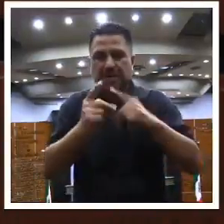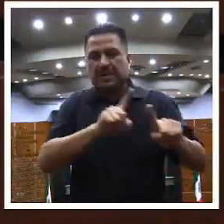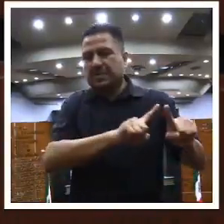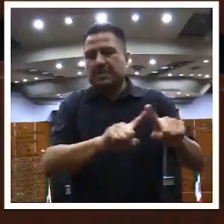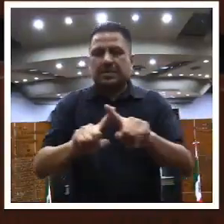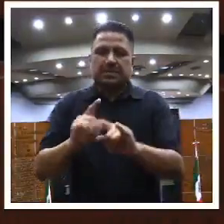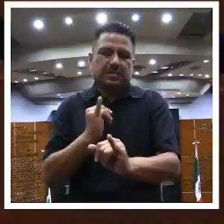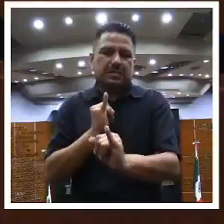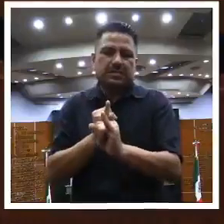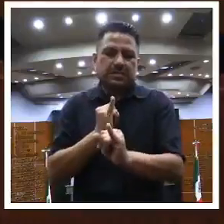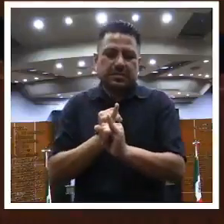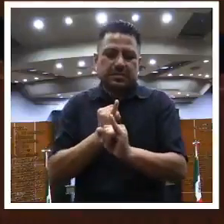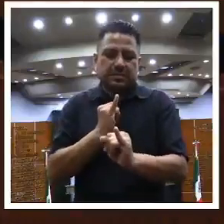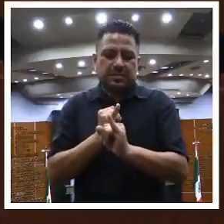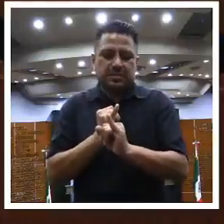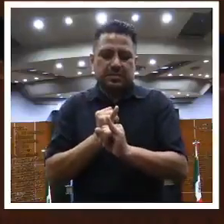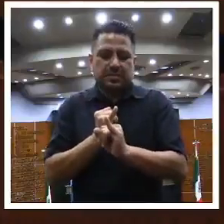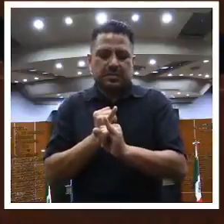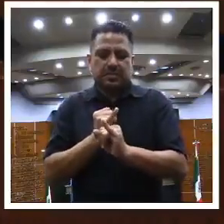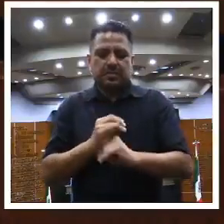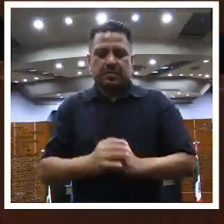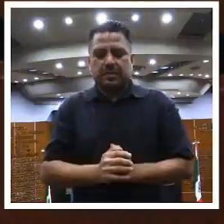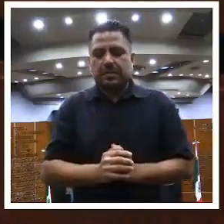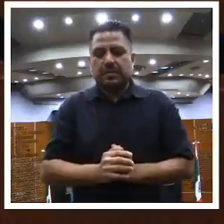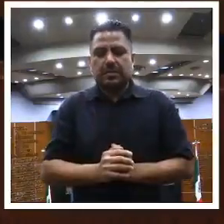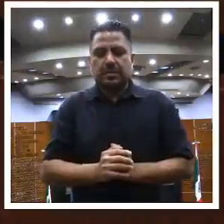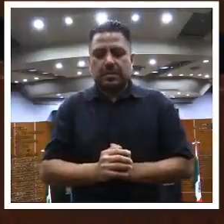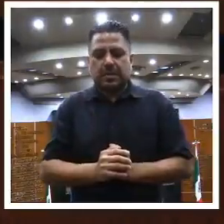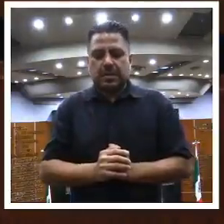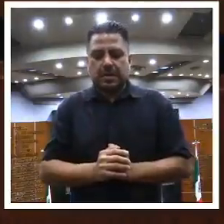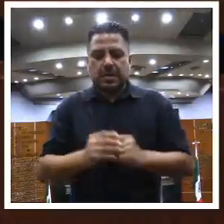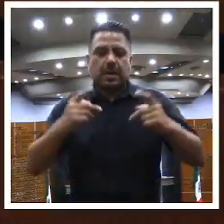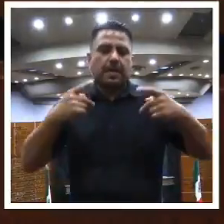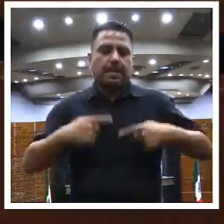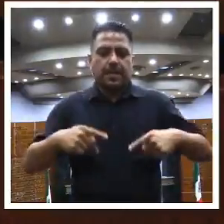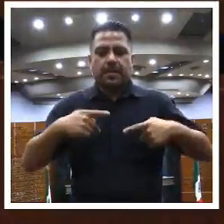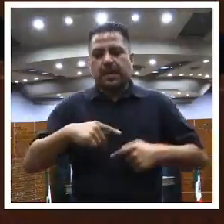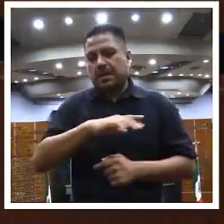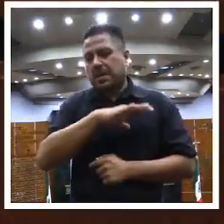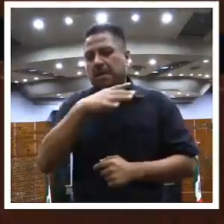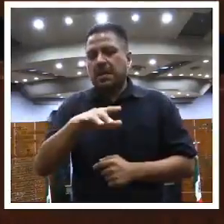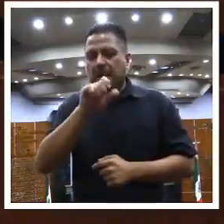distintas plataformas digitales, al público en general.